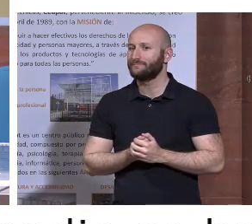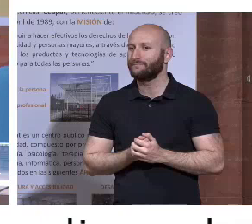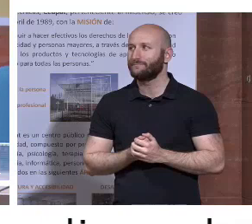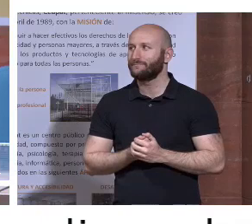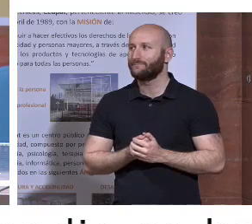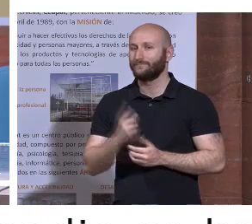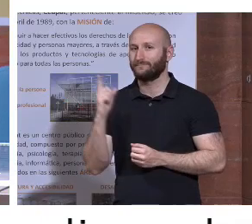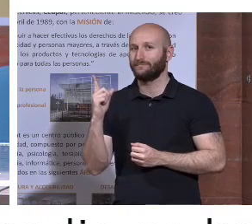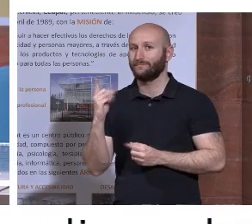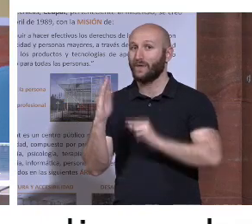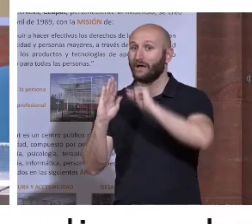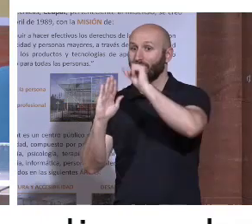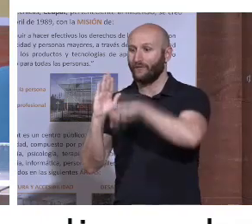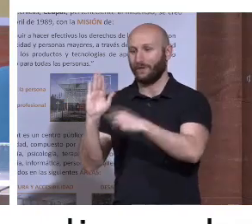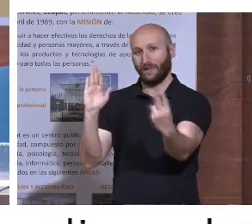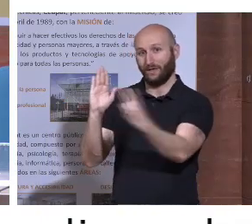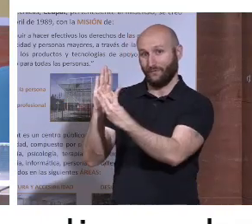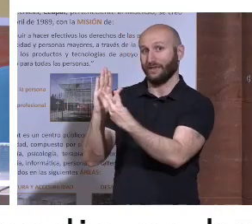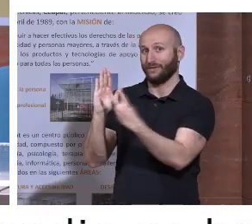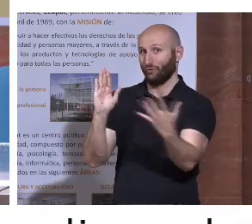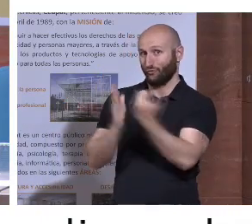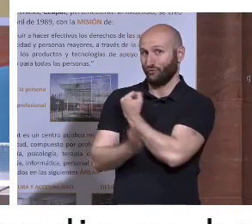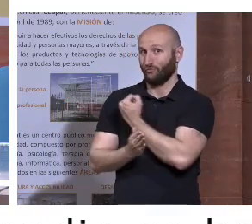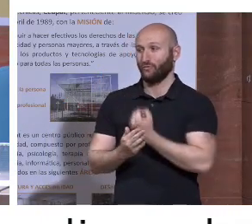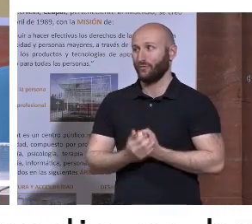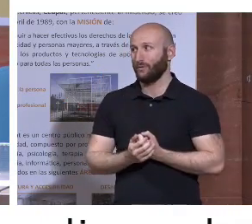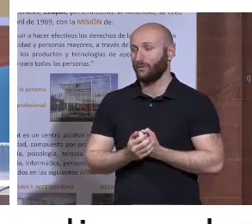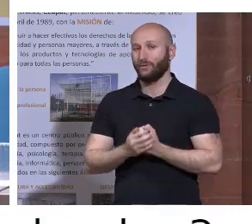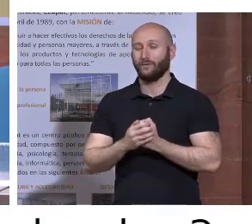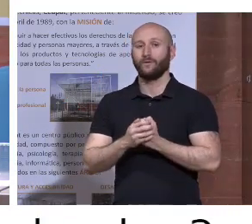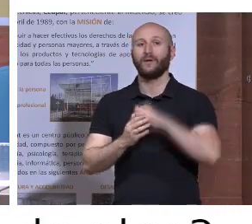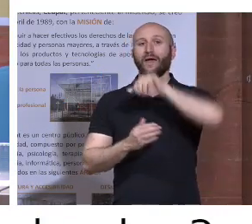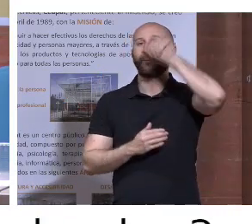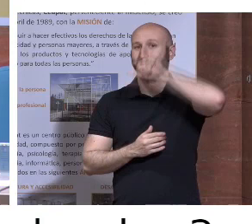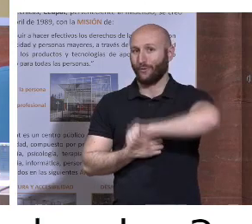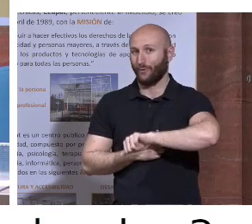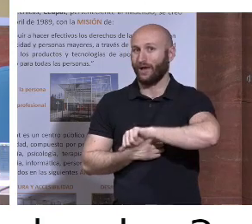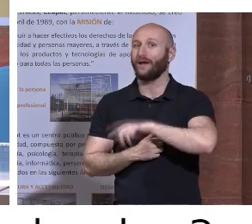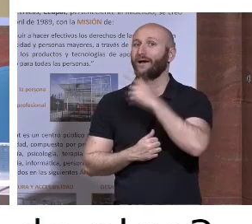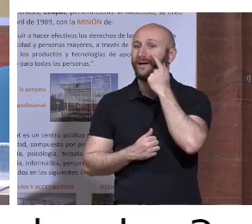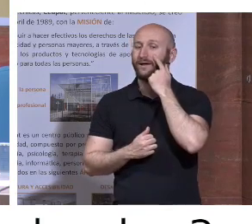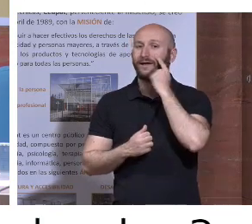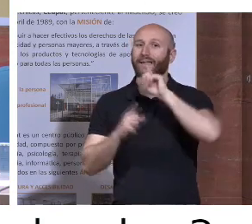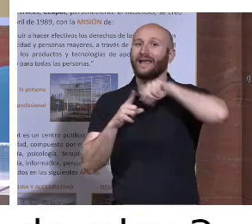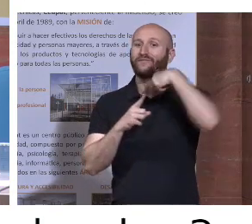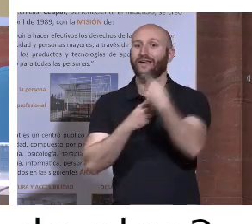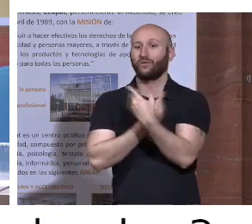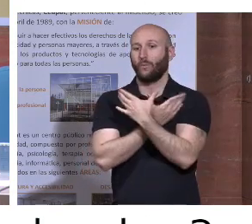ver. Aquí está la firma a la vista de todos. La película era... El efecto mariposa.